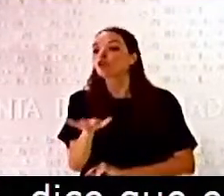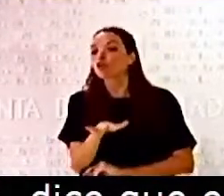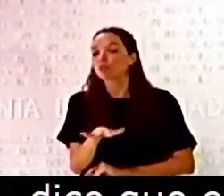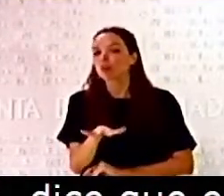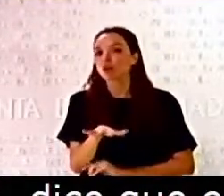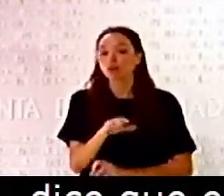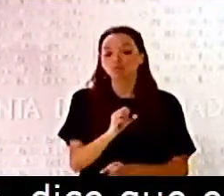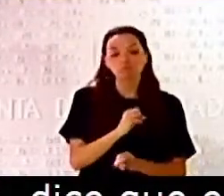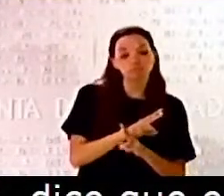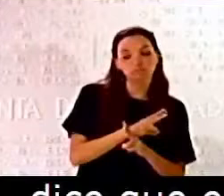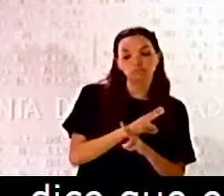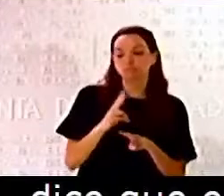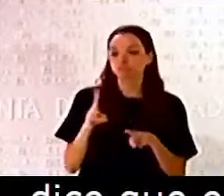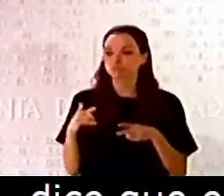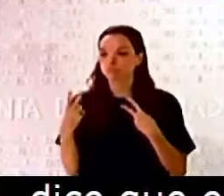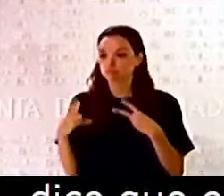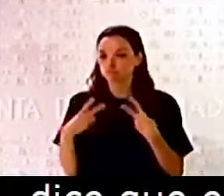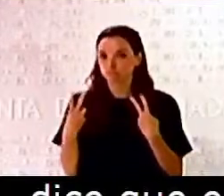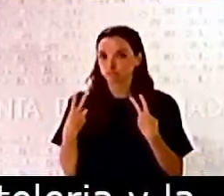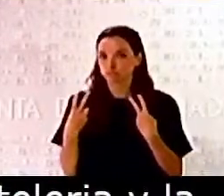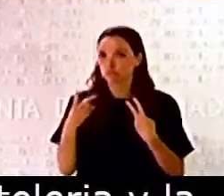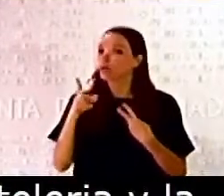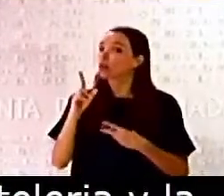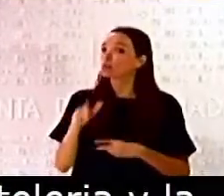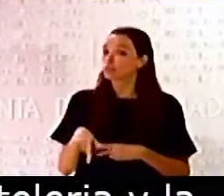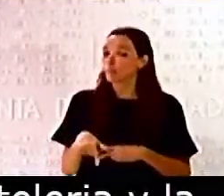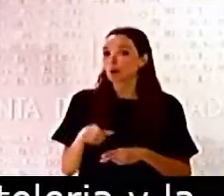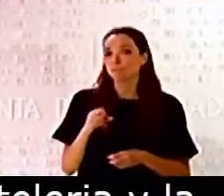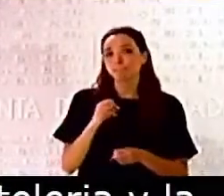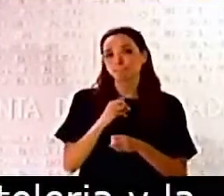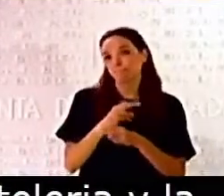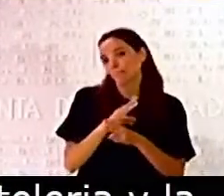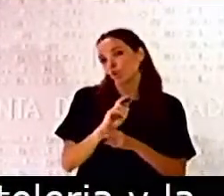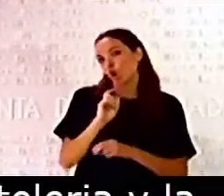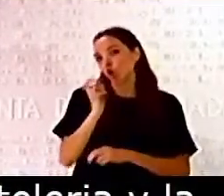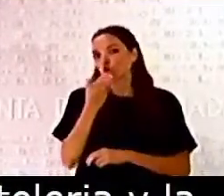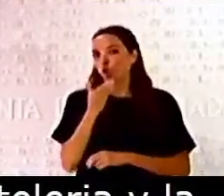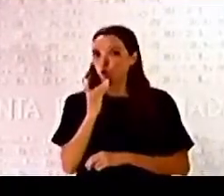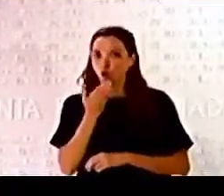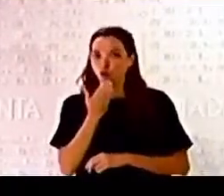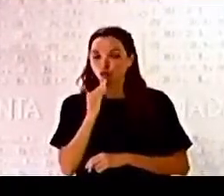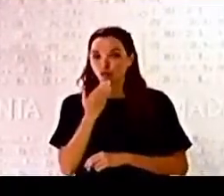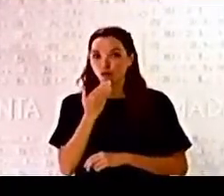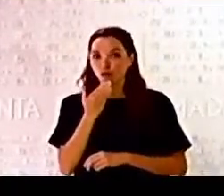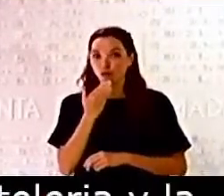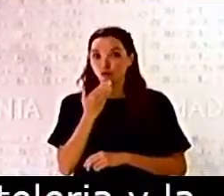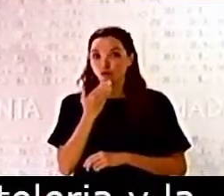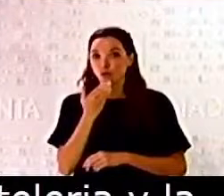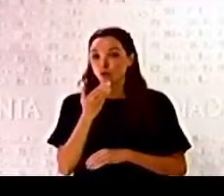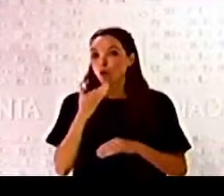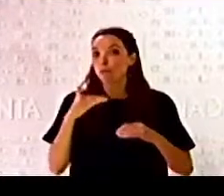restauración, también en los locales de ocio, pero tiene que estar acotado,